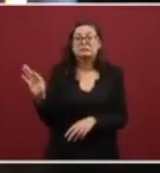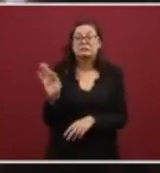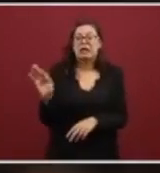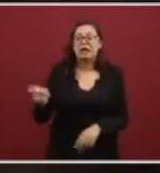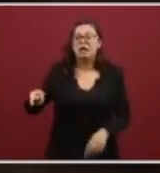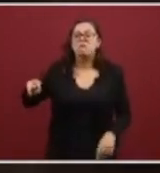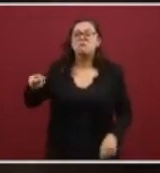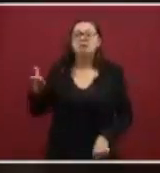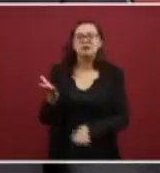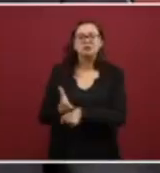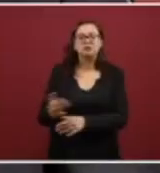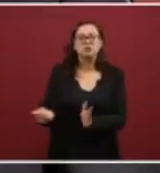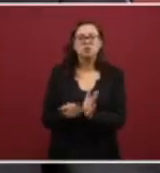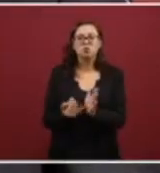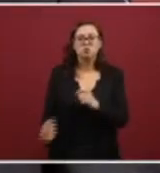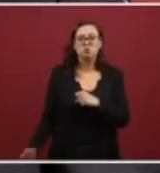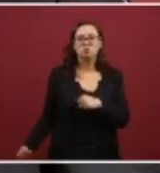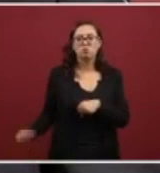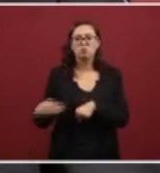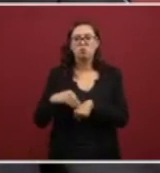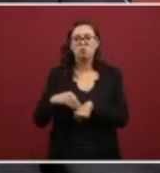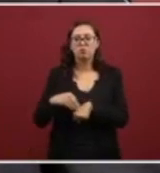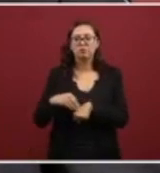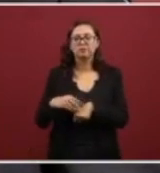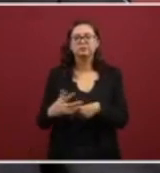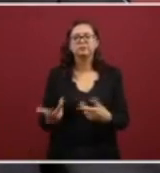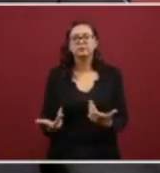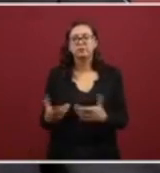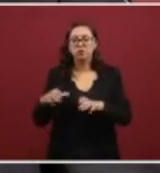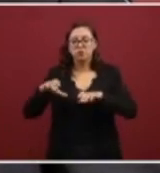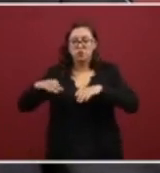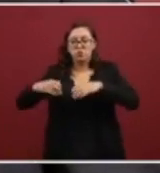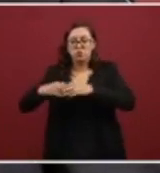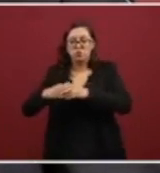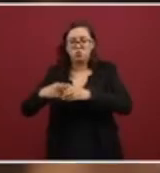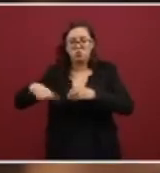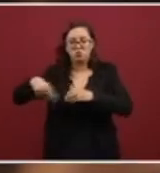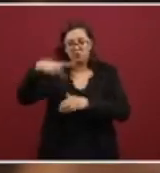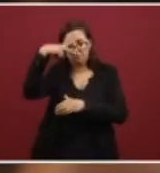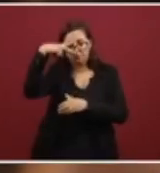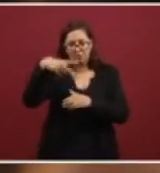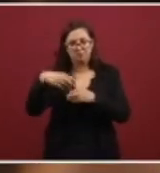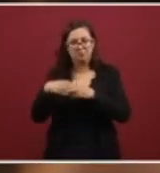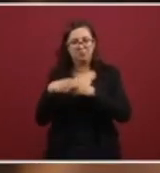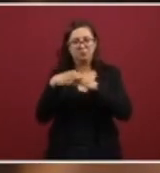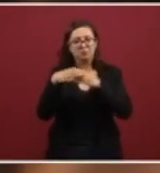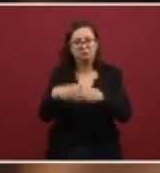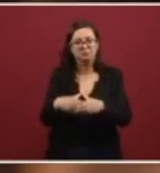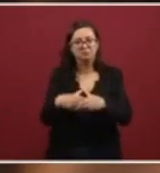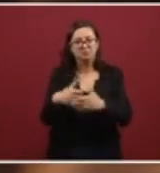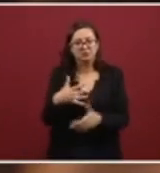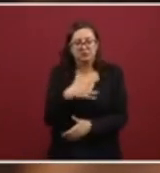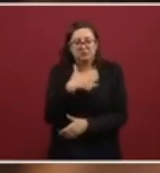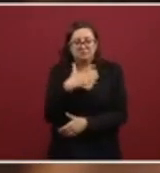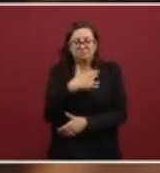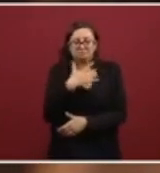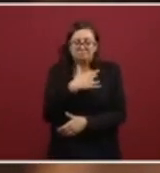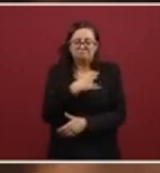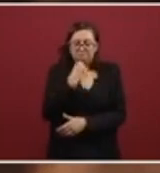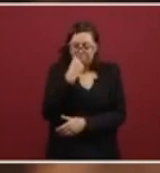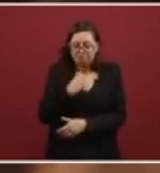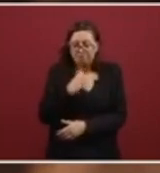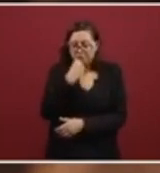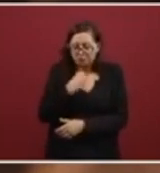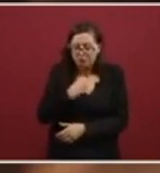amenaza de las tarifas. Y dice que incluso la delegación mexicana que usted encabezó aceptó dejarles hacer cosas a ellos que antes no